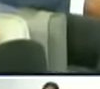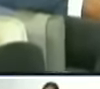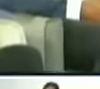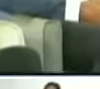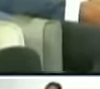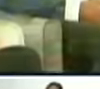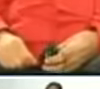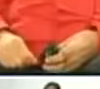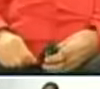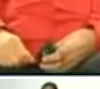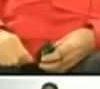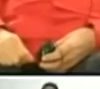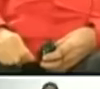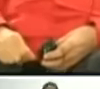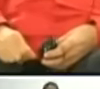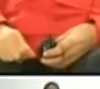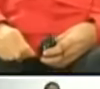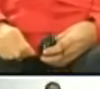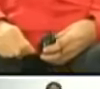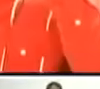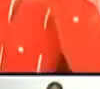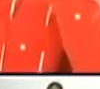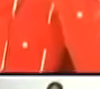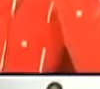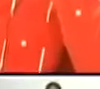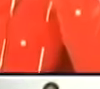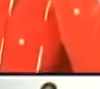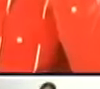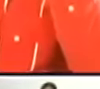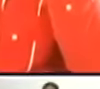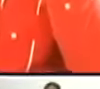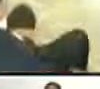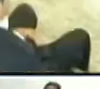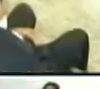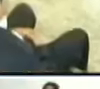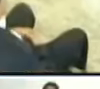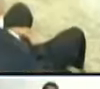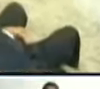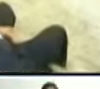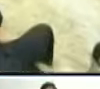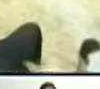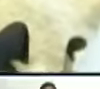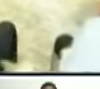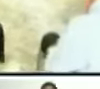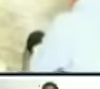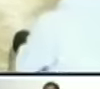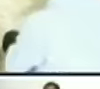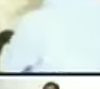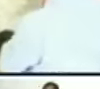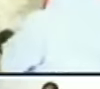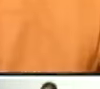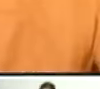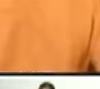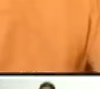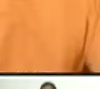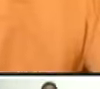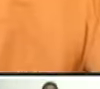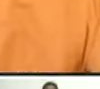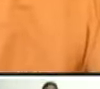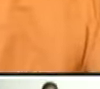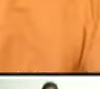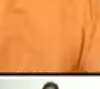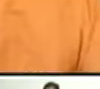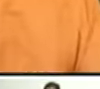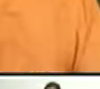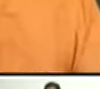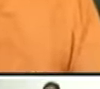conversaciones, de comunicación directa, país por país, presidente por presidente, primer ministro por primer ministro, de todas